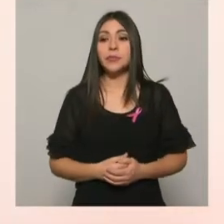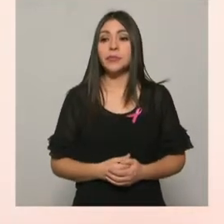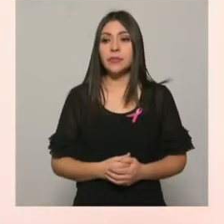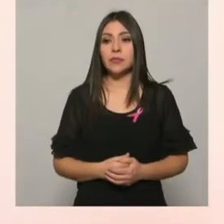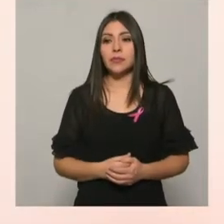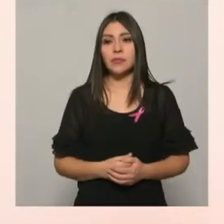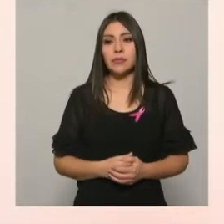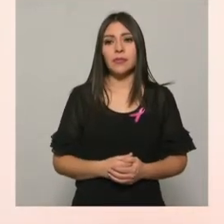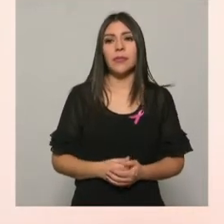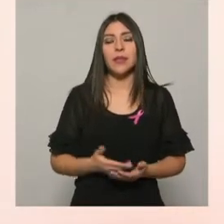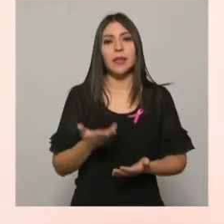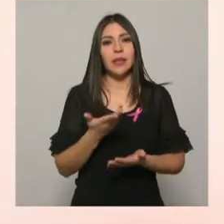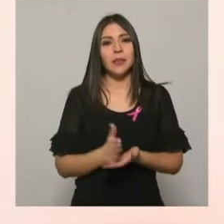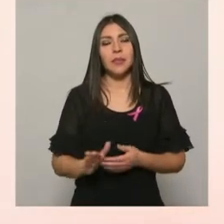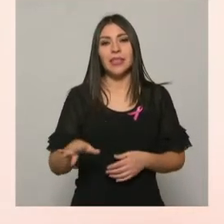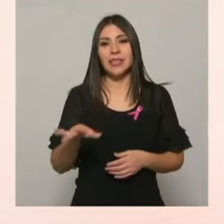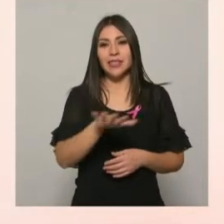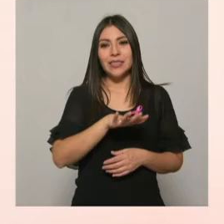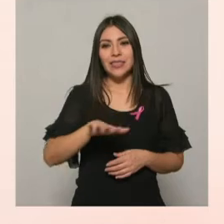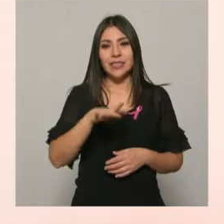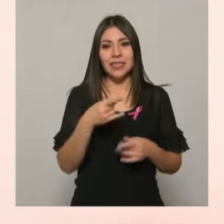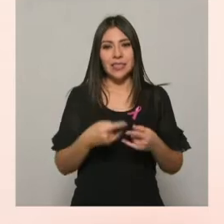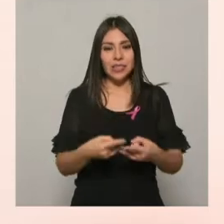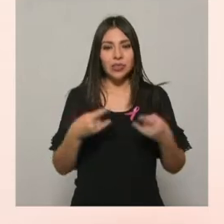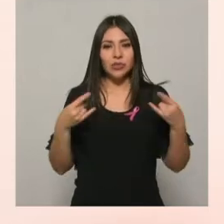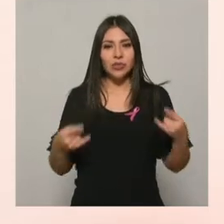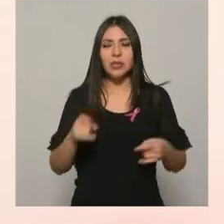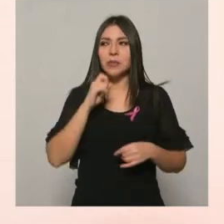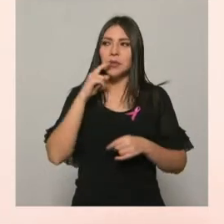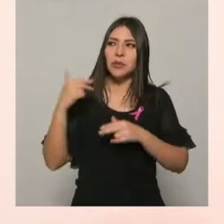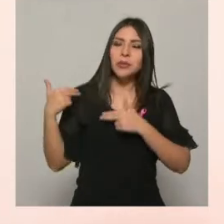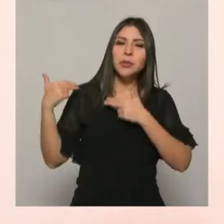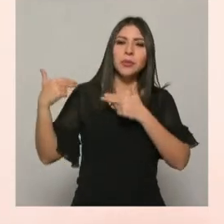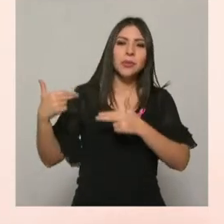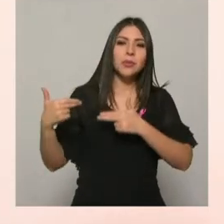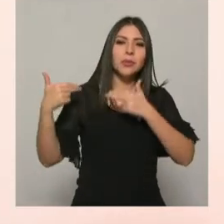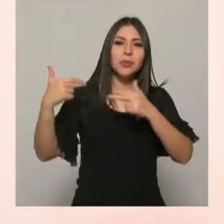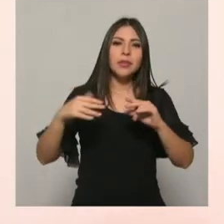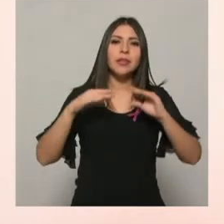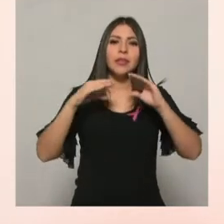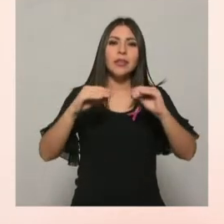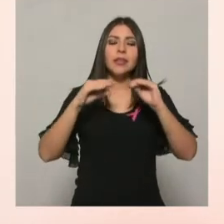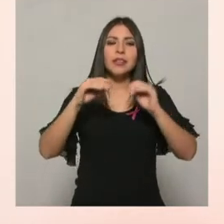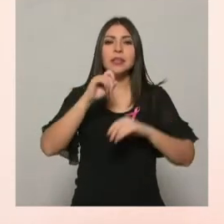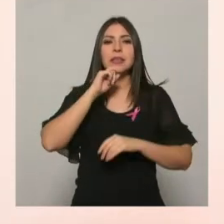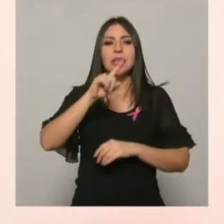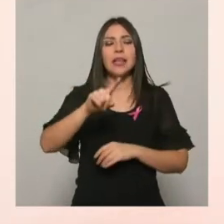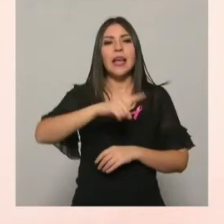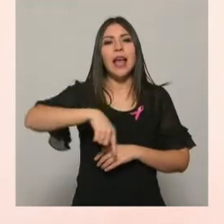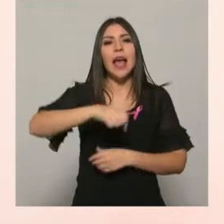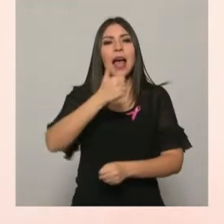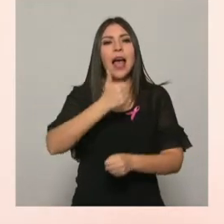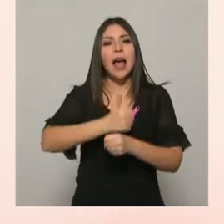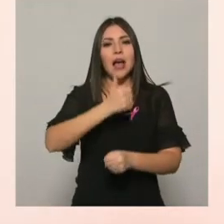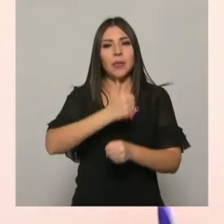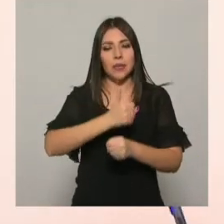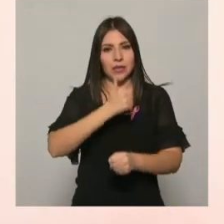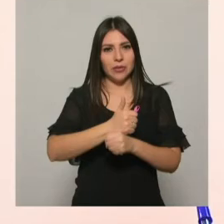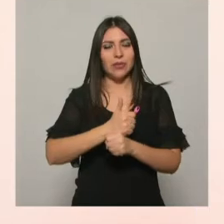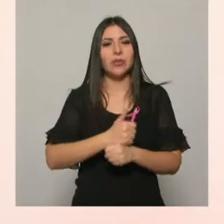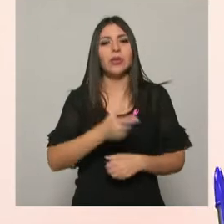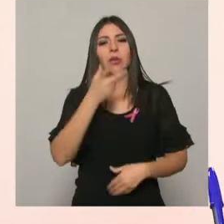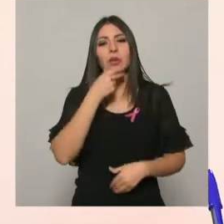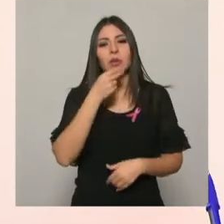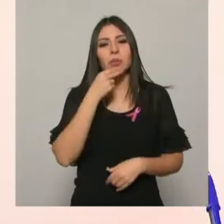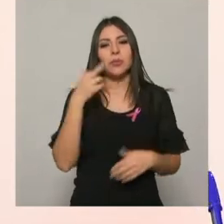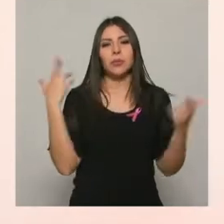fue arraigada de los abuelos, ¿no? Realmente gracias al profesor Linares, que fue el encargado de obtener toda